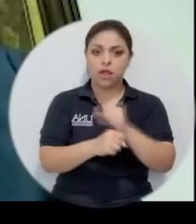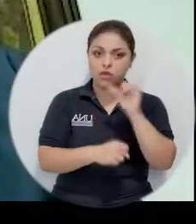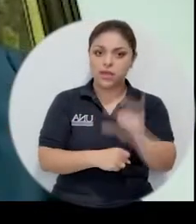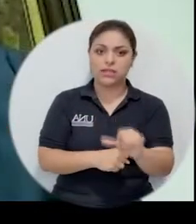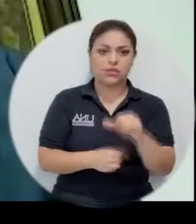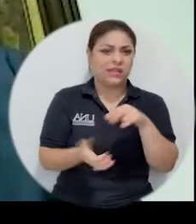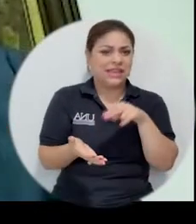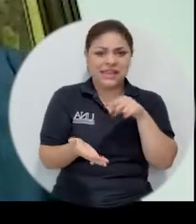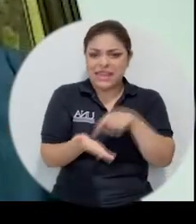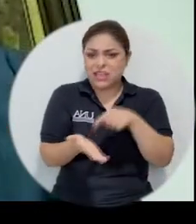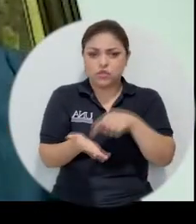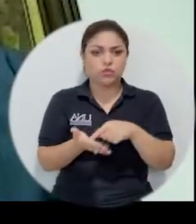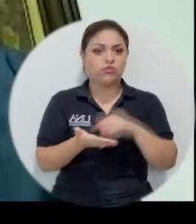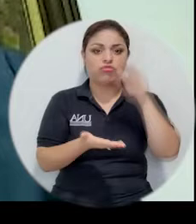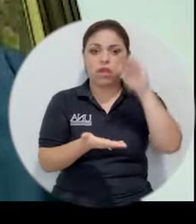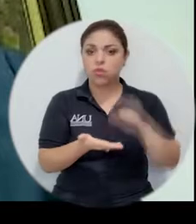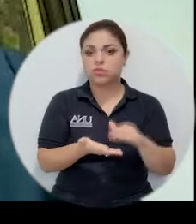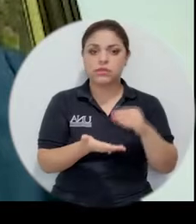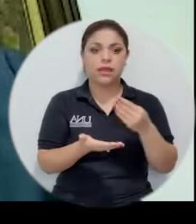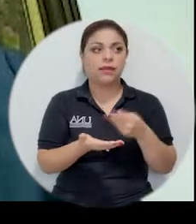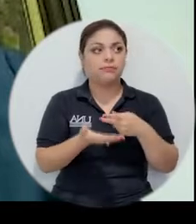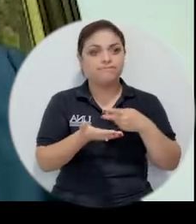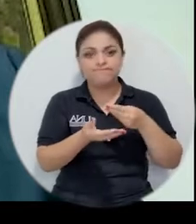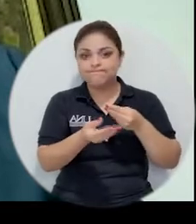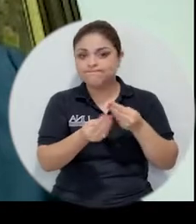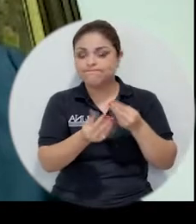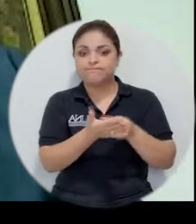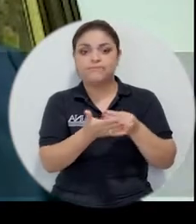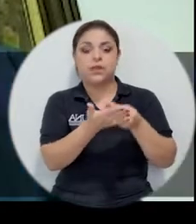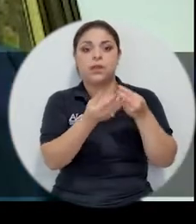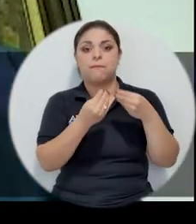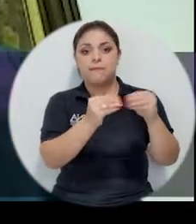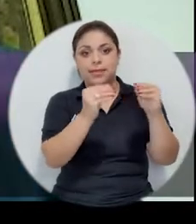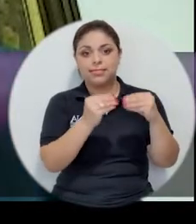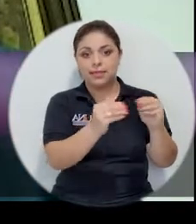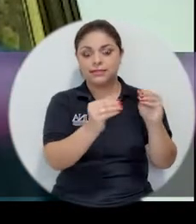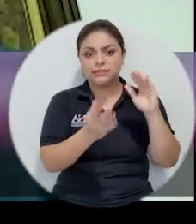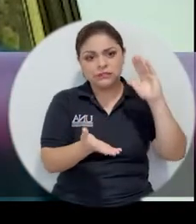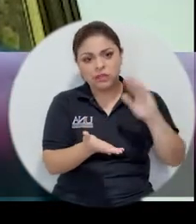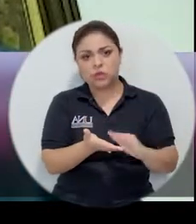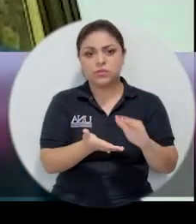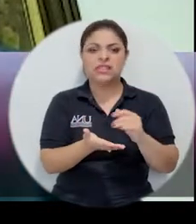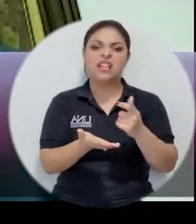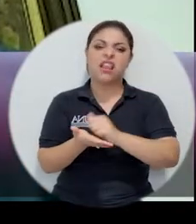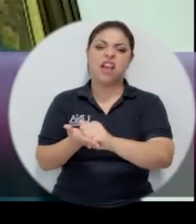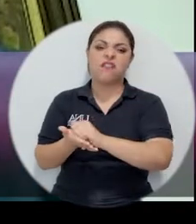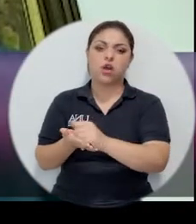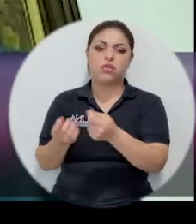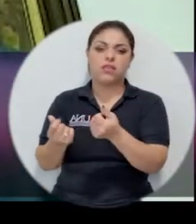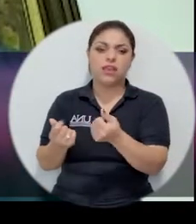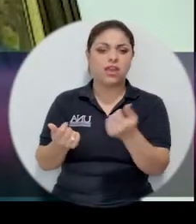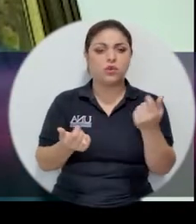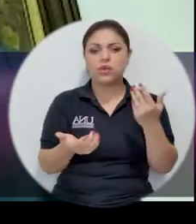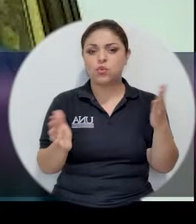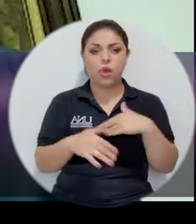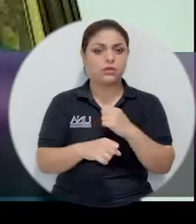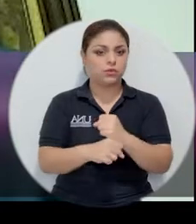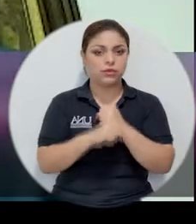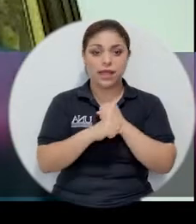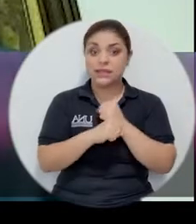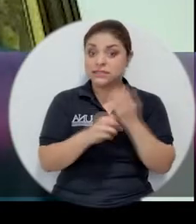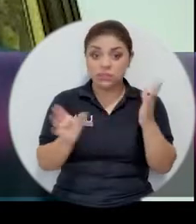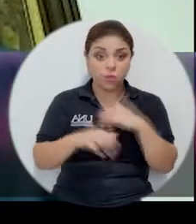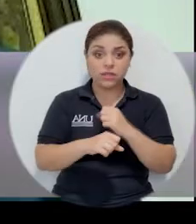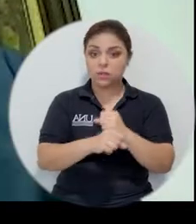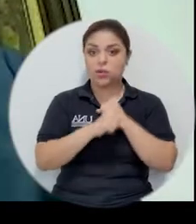la inversión, reduce el negocio lícito, genera lavado de dinero, genera inseguridad. Entonces necesitamos estar muy fuertes. En un